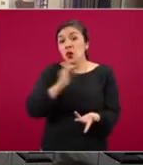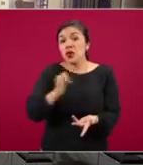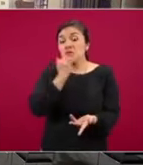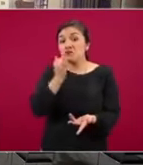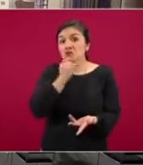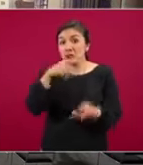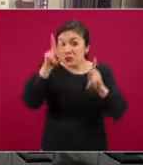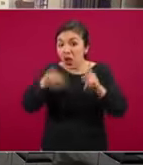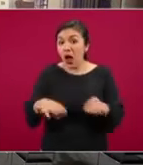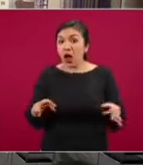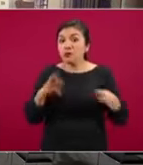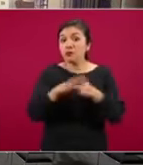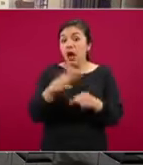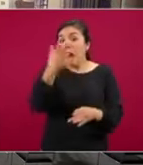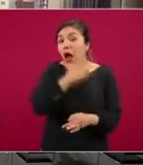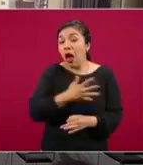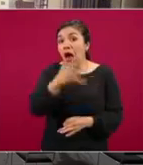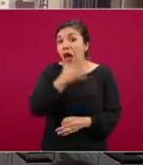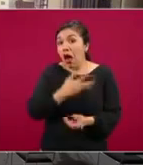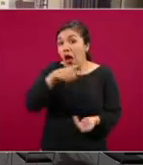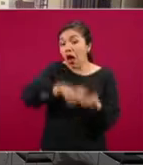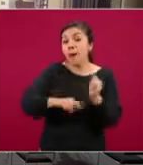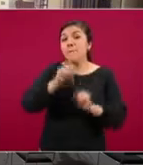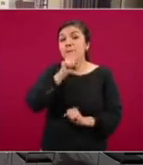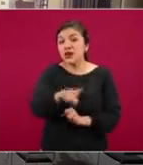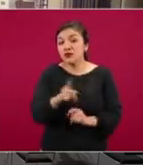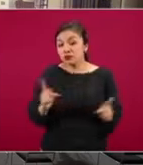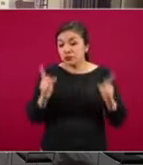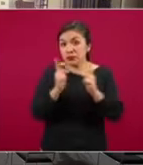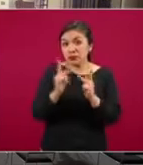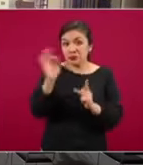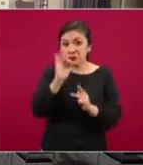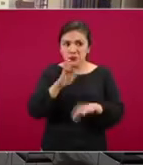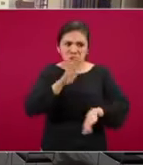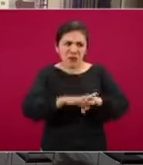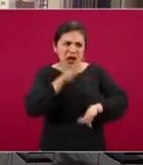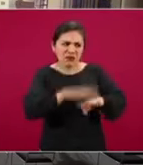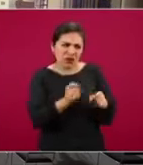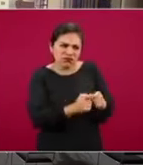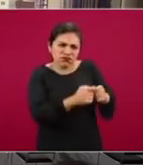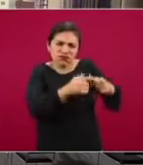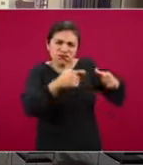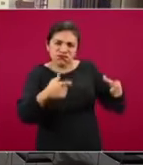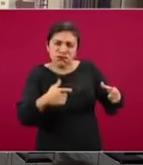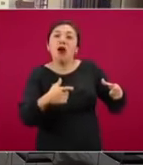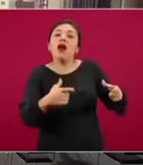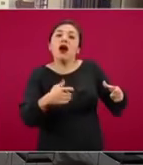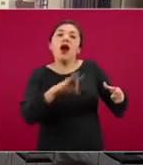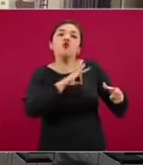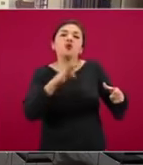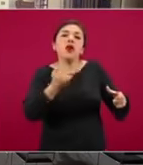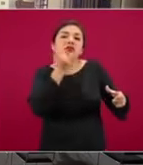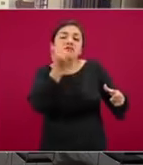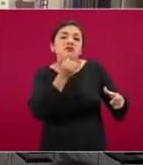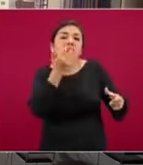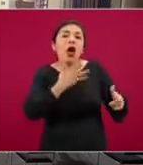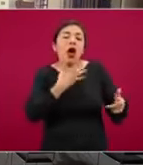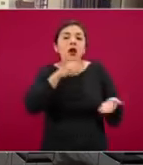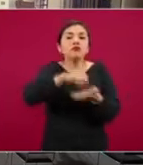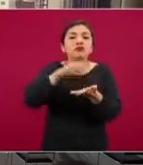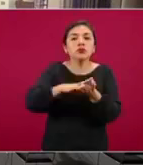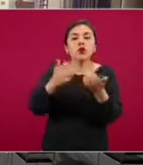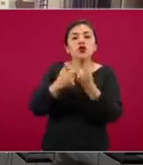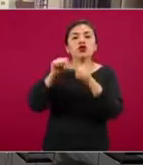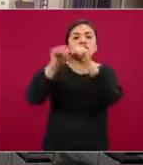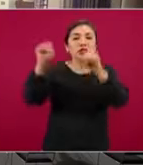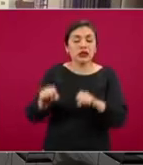directamente relacionada con la existencia de los mismos. Es decir, mientras más brotes tenga, pues más brotes puedo tener notificados en el